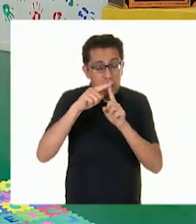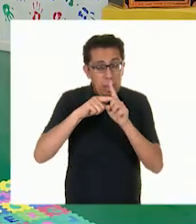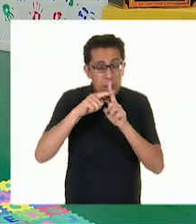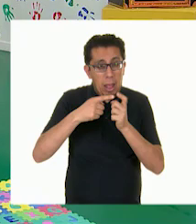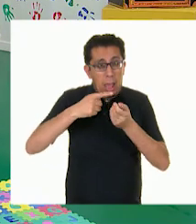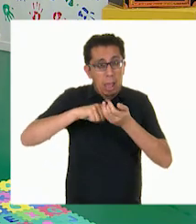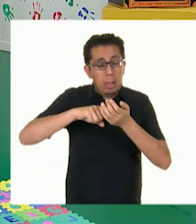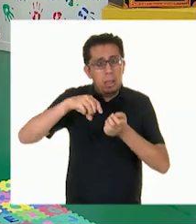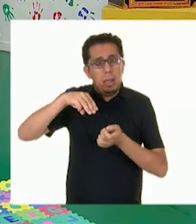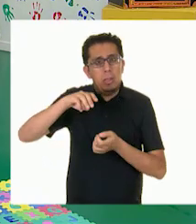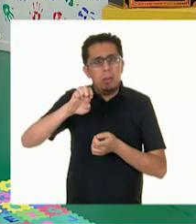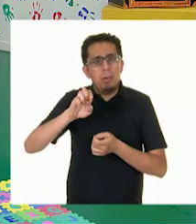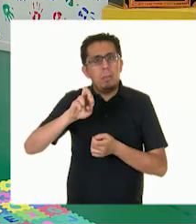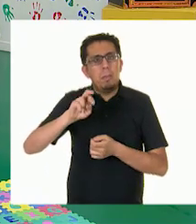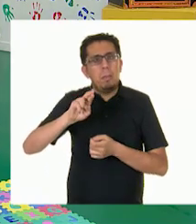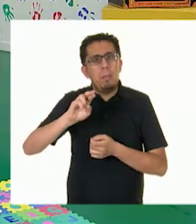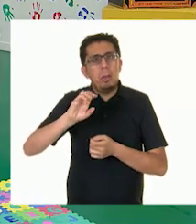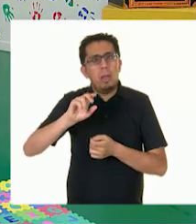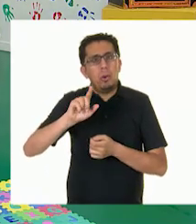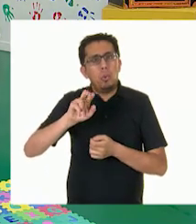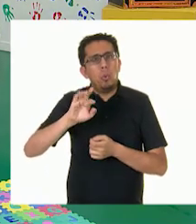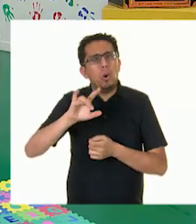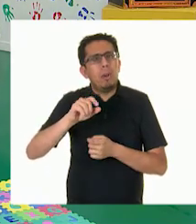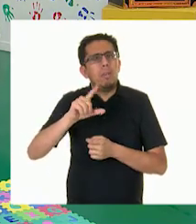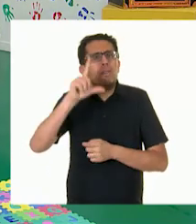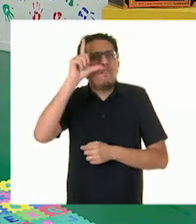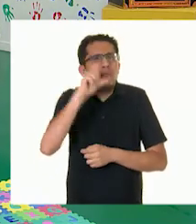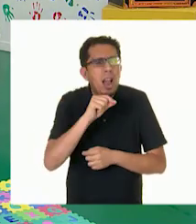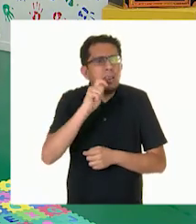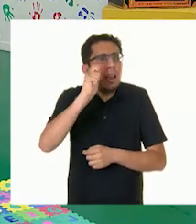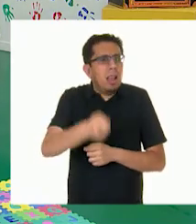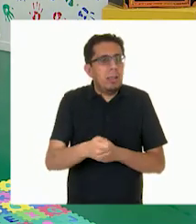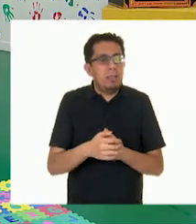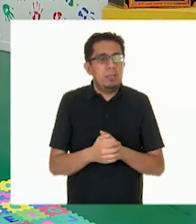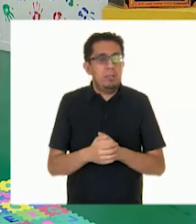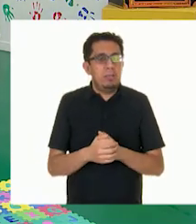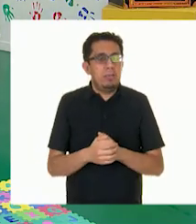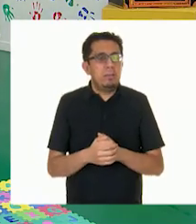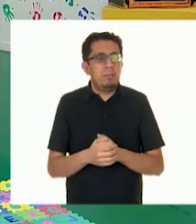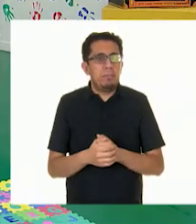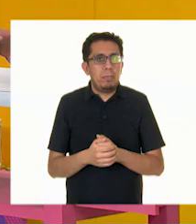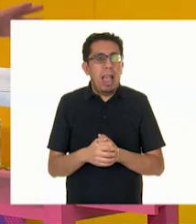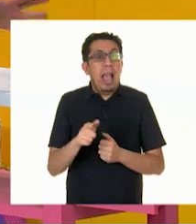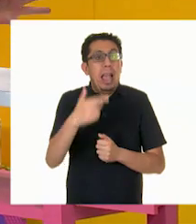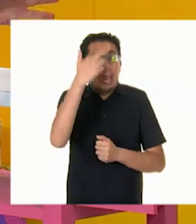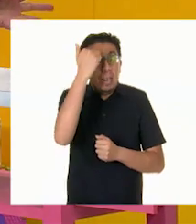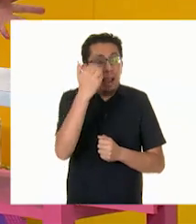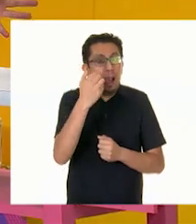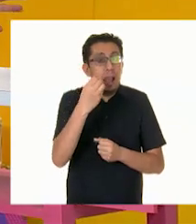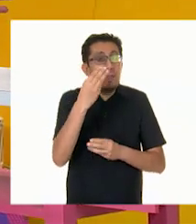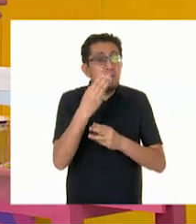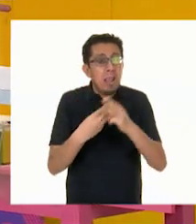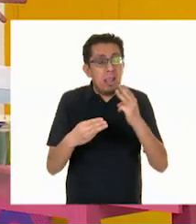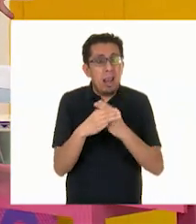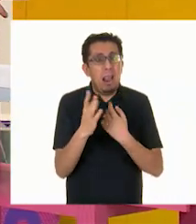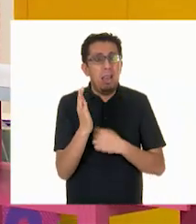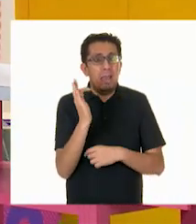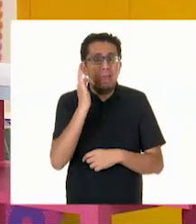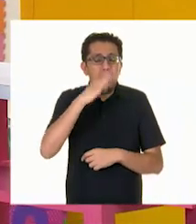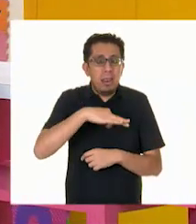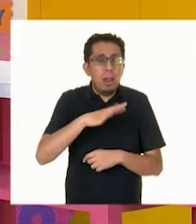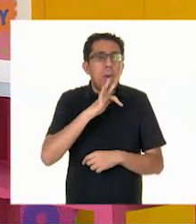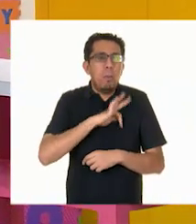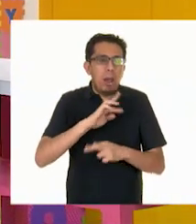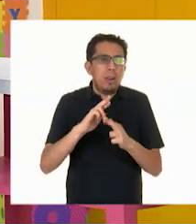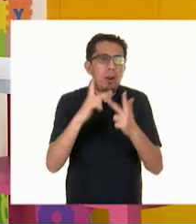¿Qué desventaja tenían los termómetros de mercurio? Sí, tienen razón. El material es muy frágil y entonces se